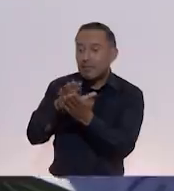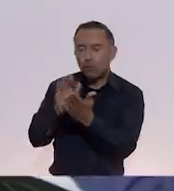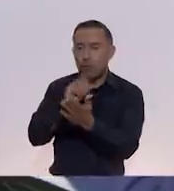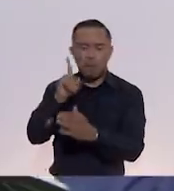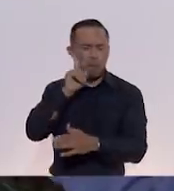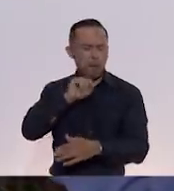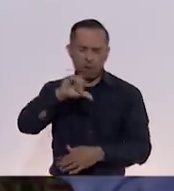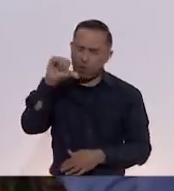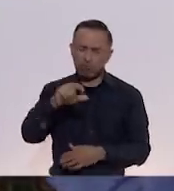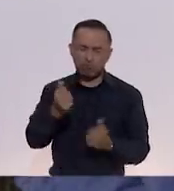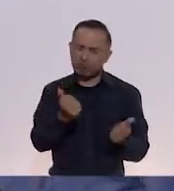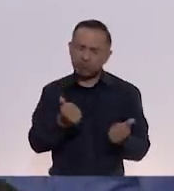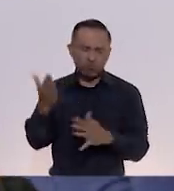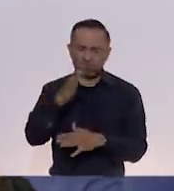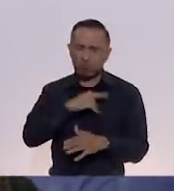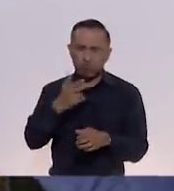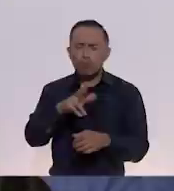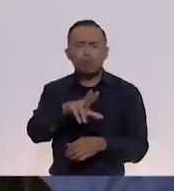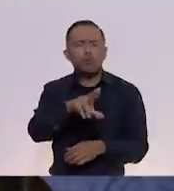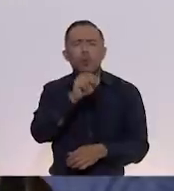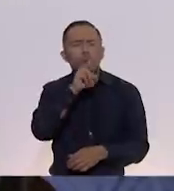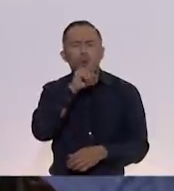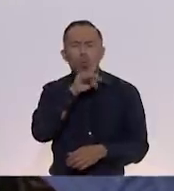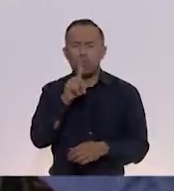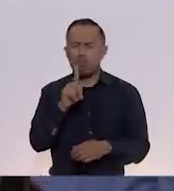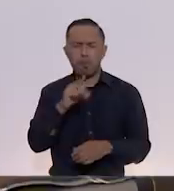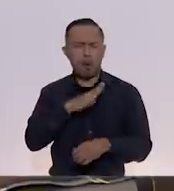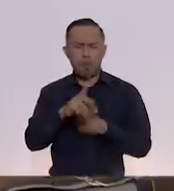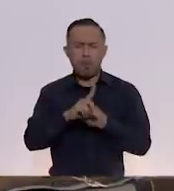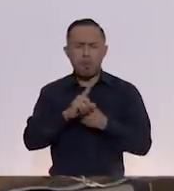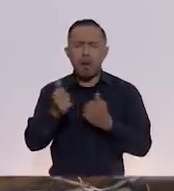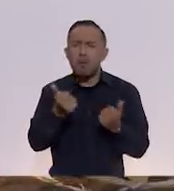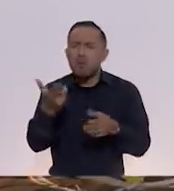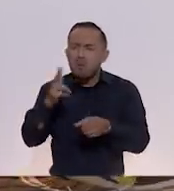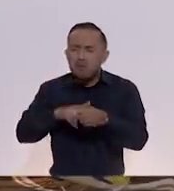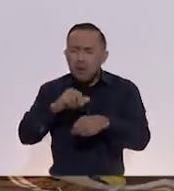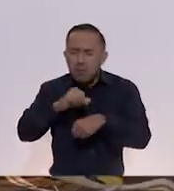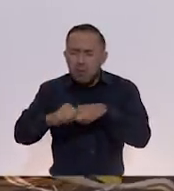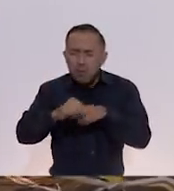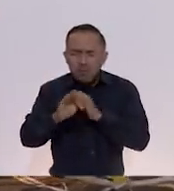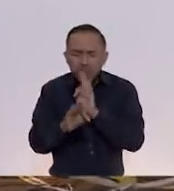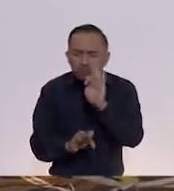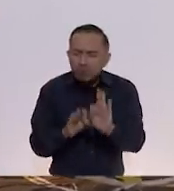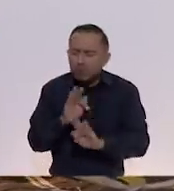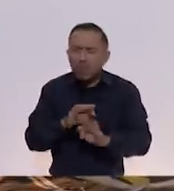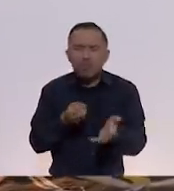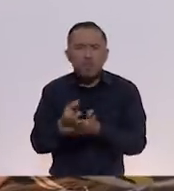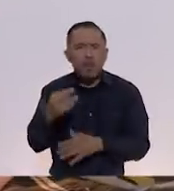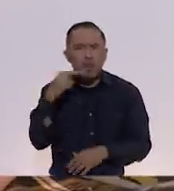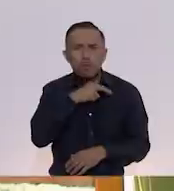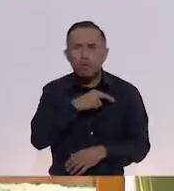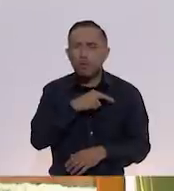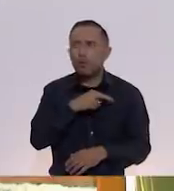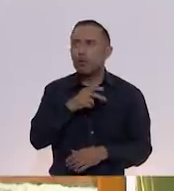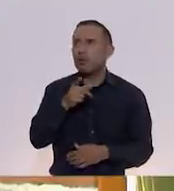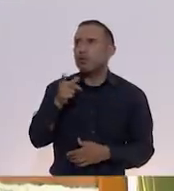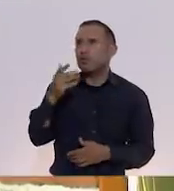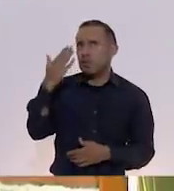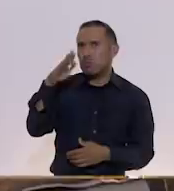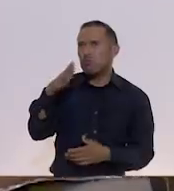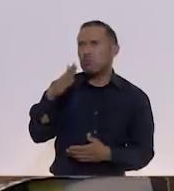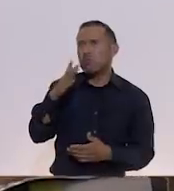no se preocupe, tenemos todo bajo control y va a salir pronto del hospital. Es que, ¿sabe? Yo prefiero que usted me opere,